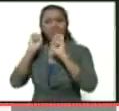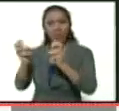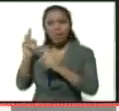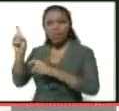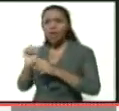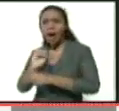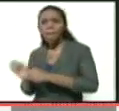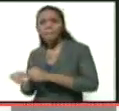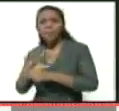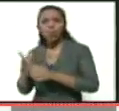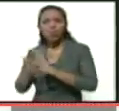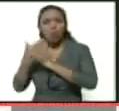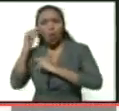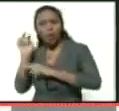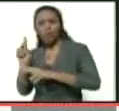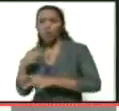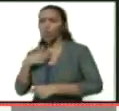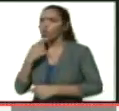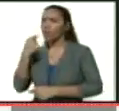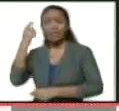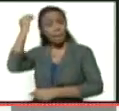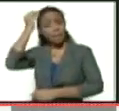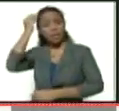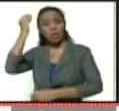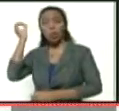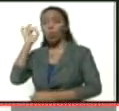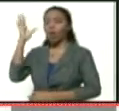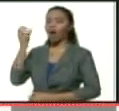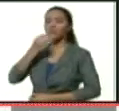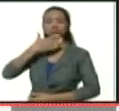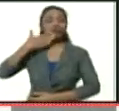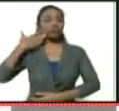anuncio del Pentágono. Ellos pensaban que se la estaban comiendo, pues.